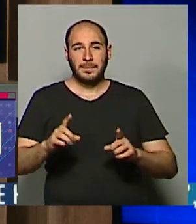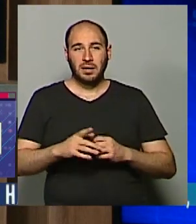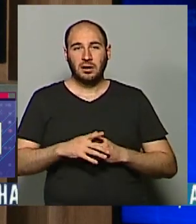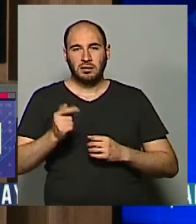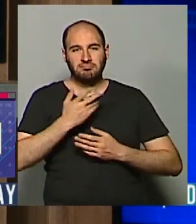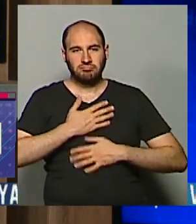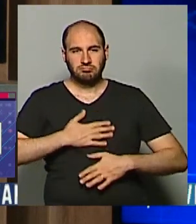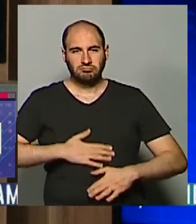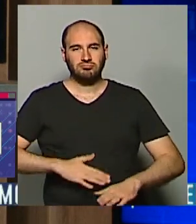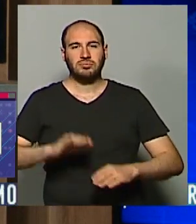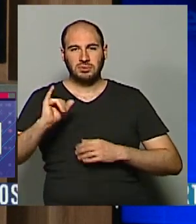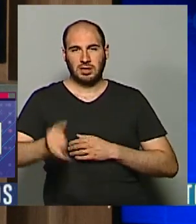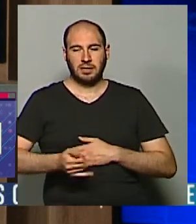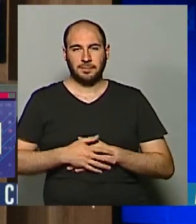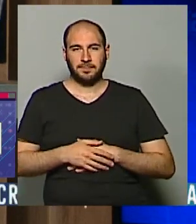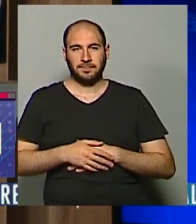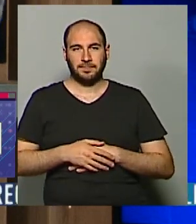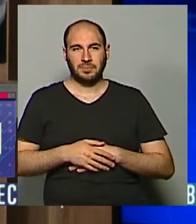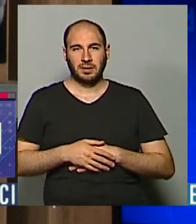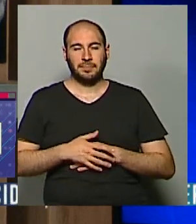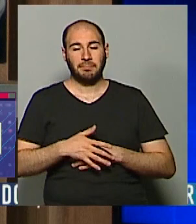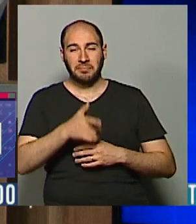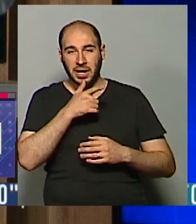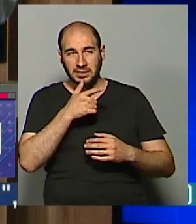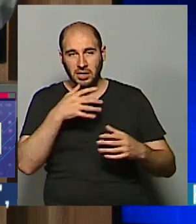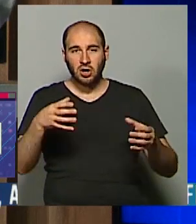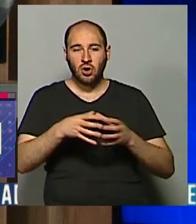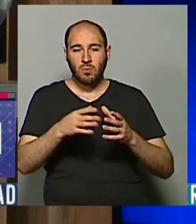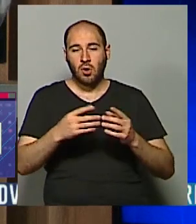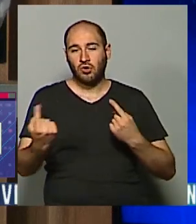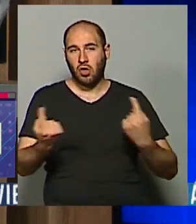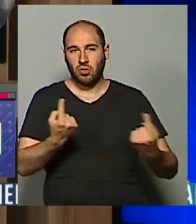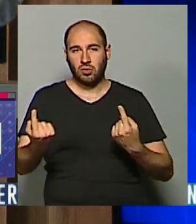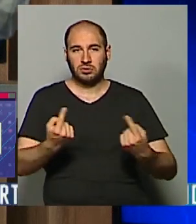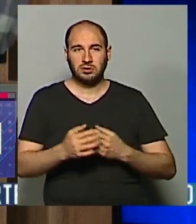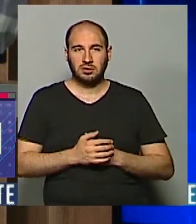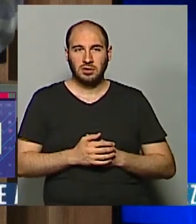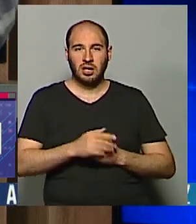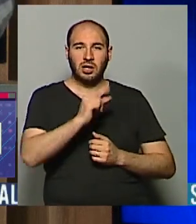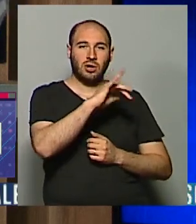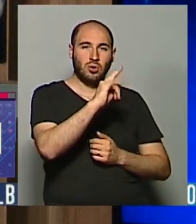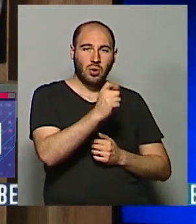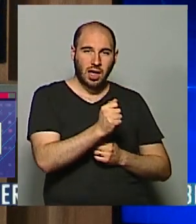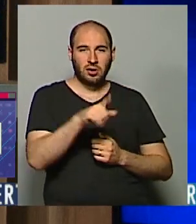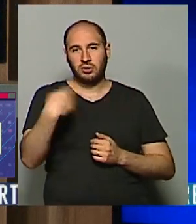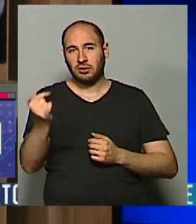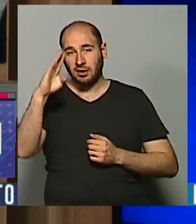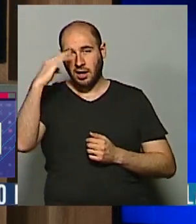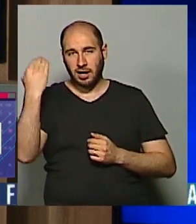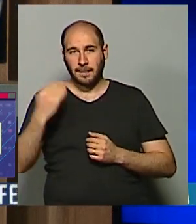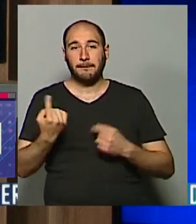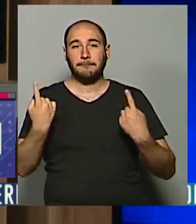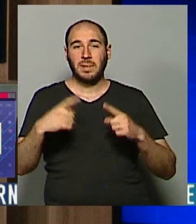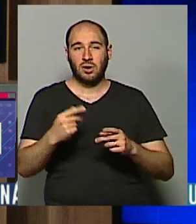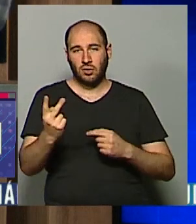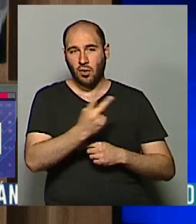han tranquilizado bastante básicamente entre los dos líderes, ¿no es cierto?, que sería Lula y Bolsonaro, pero